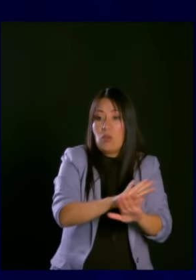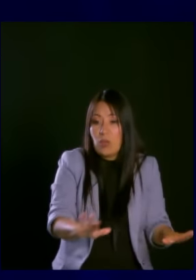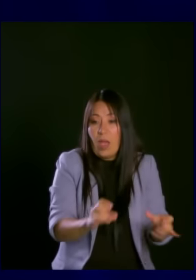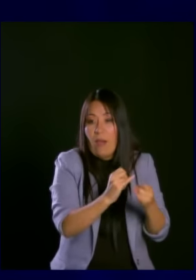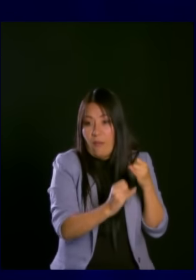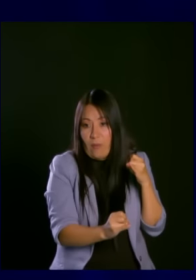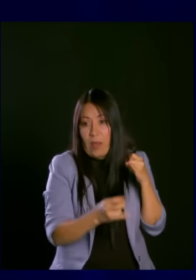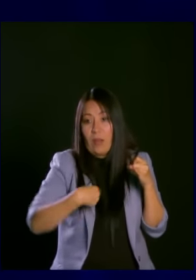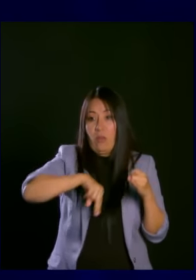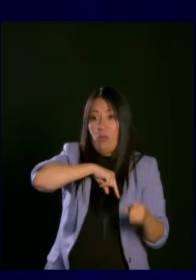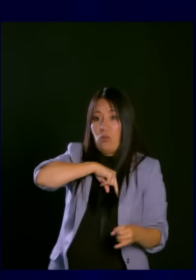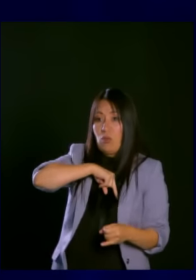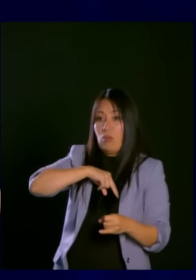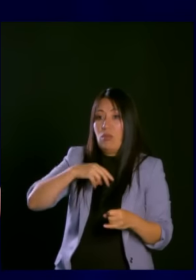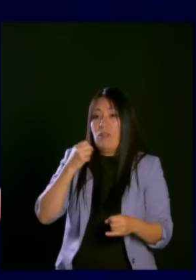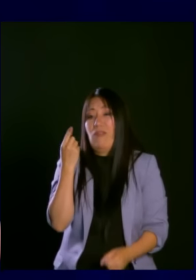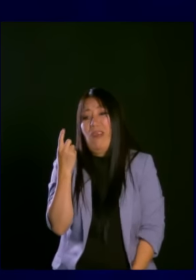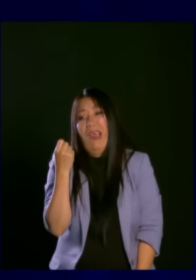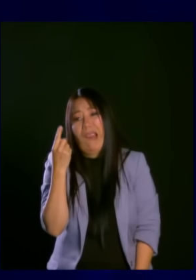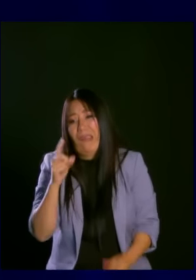empezado.